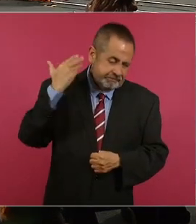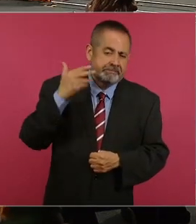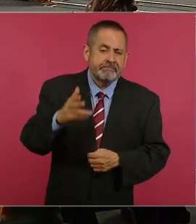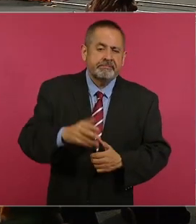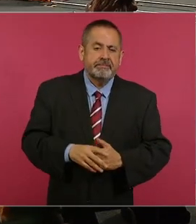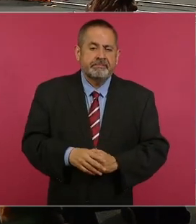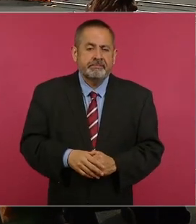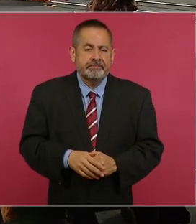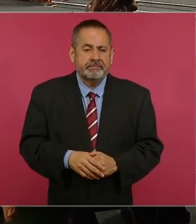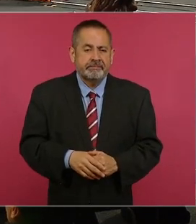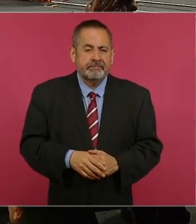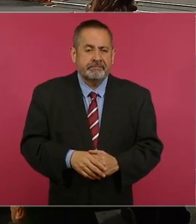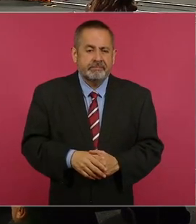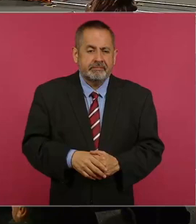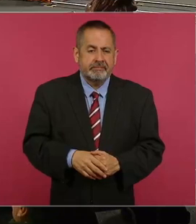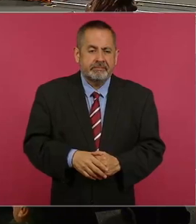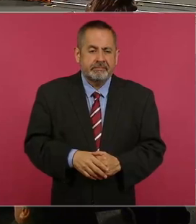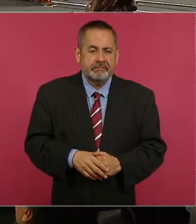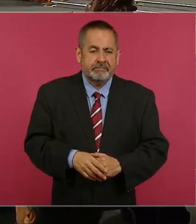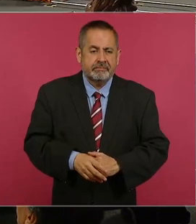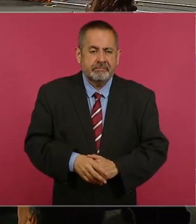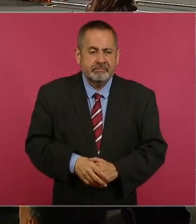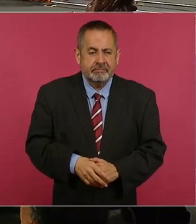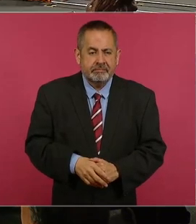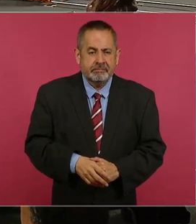Pero hay otros.